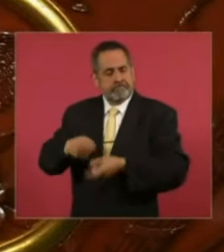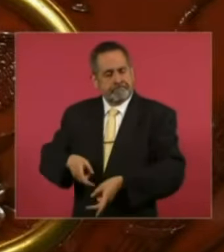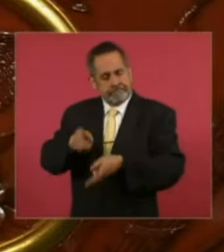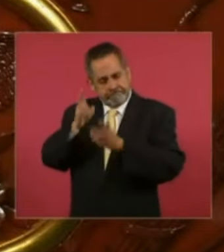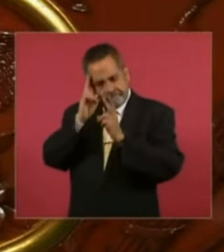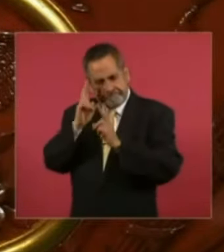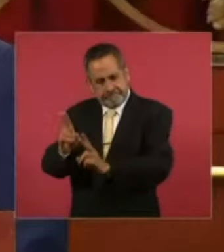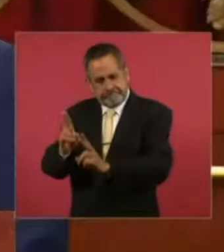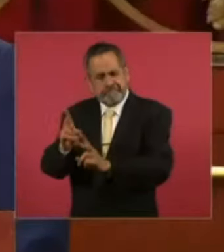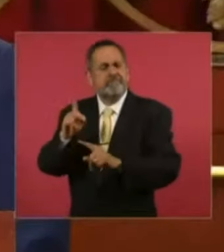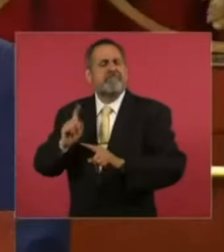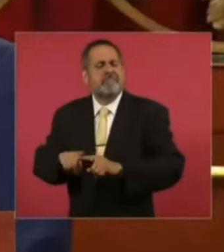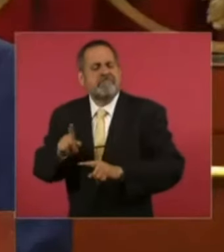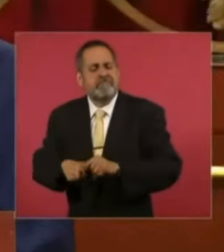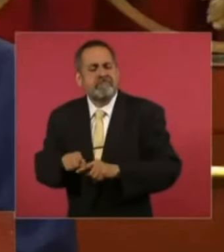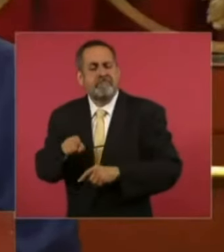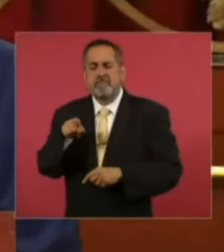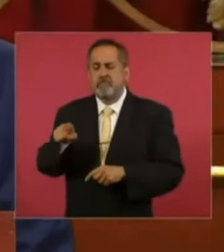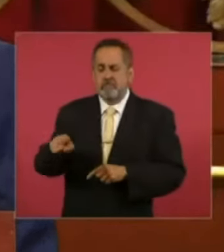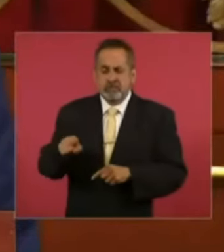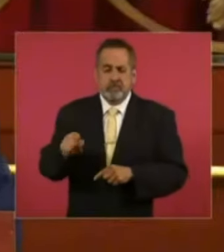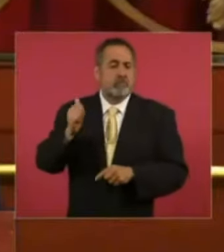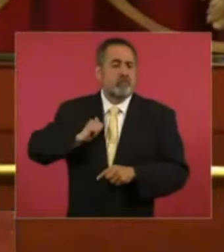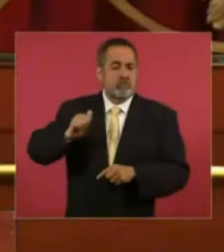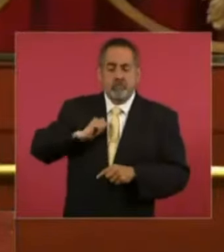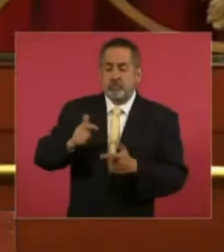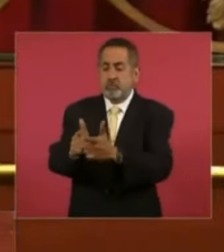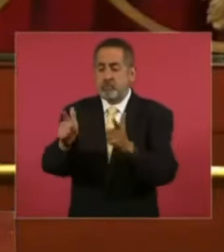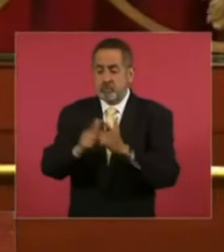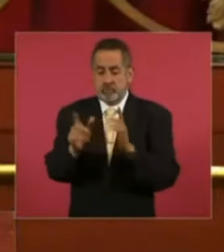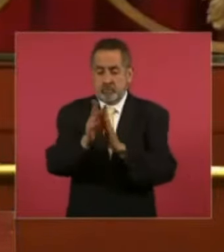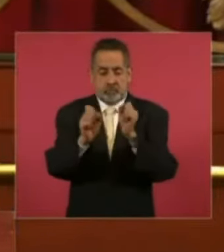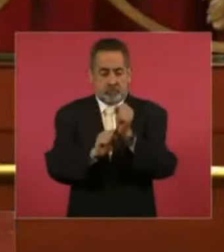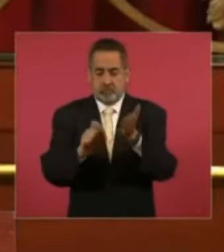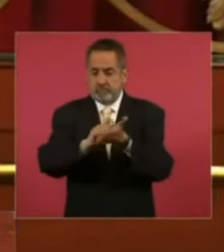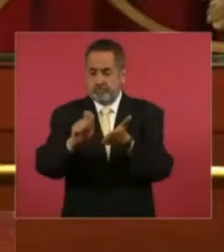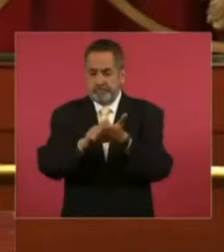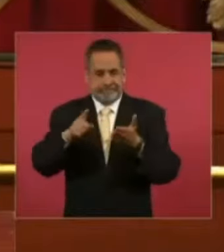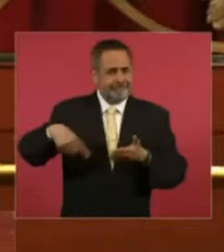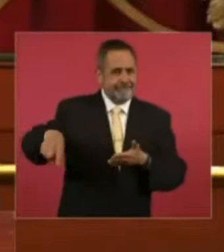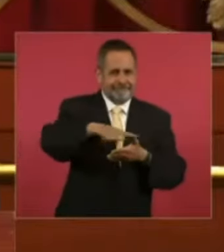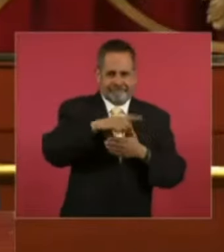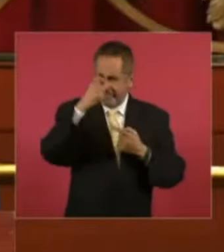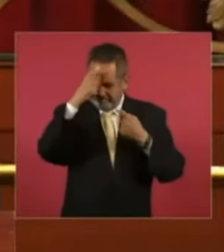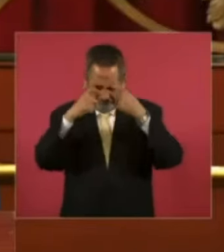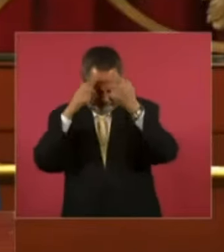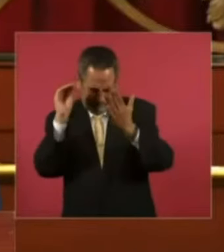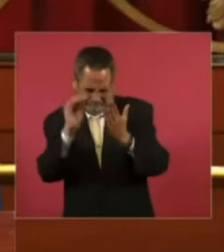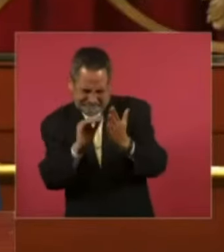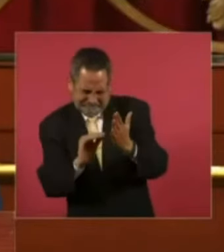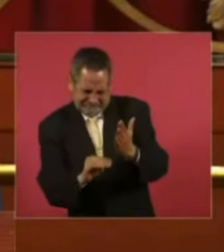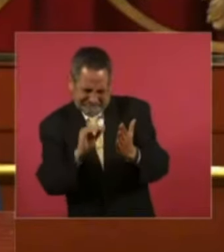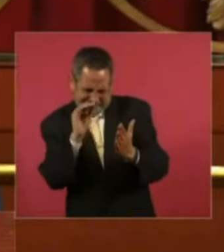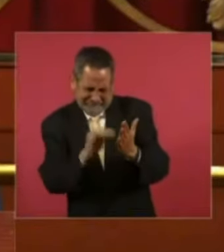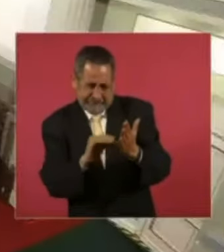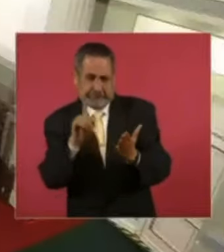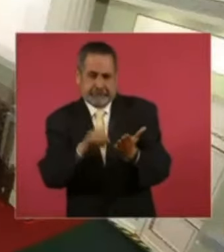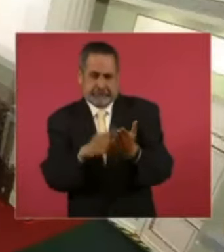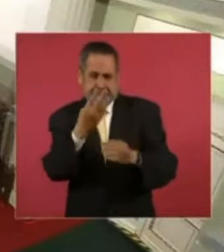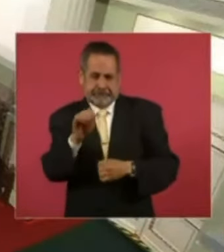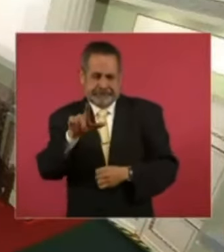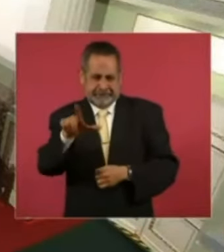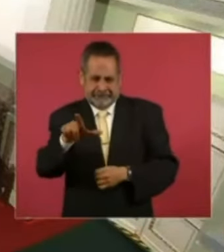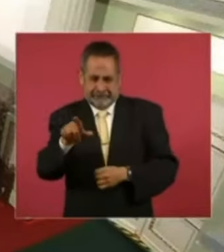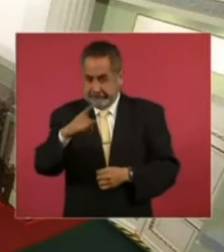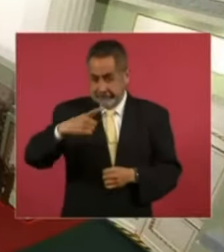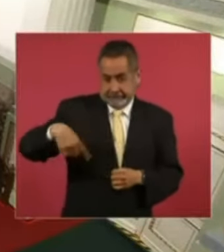participativa, que es algo que en lo que también puso mucho énfasis en este gobierno, con la reducción del 40 al